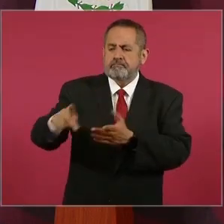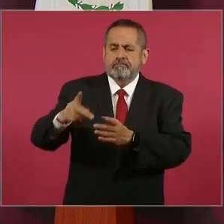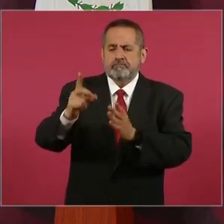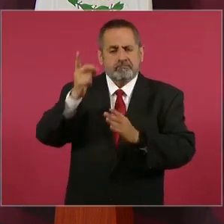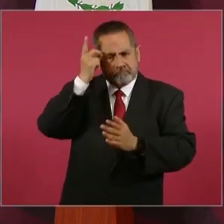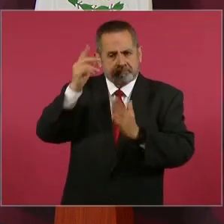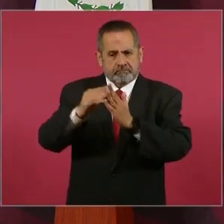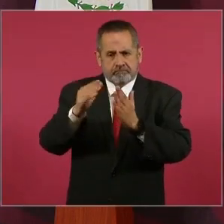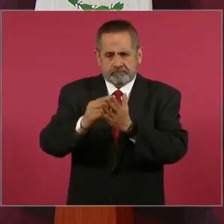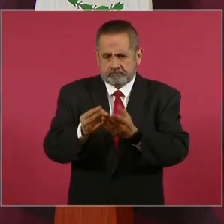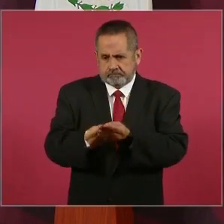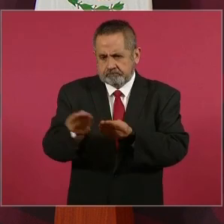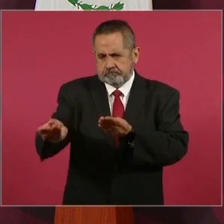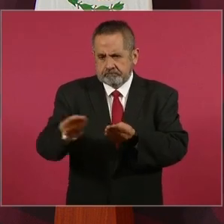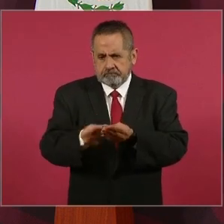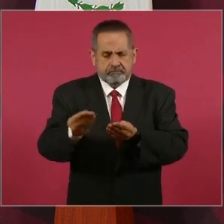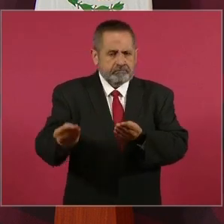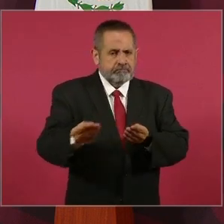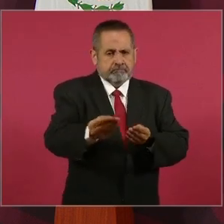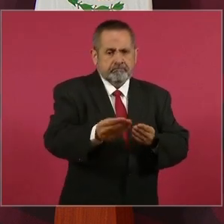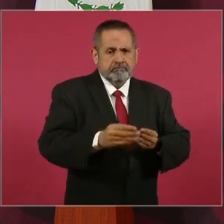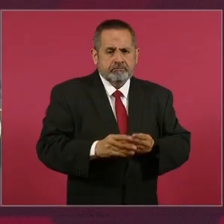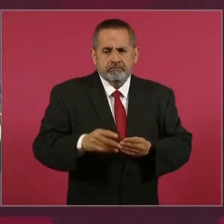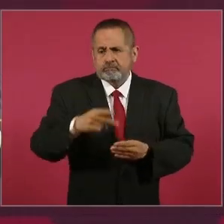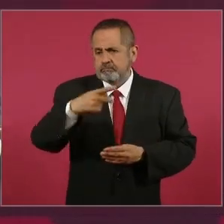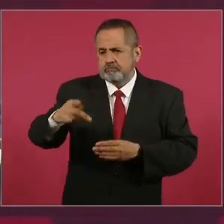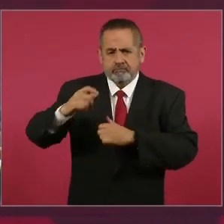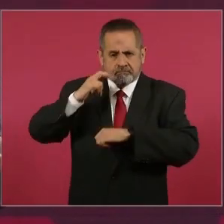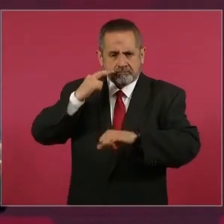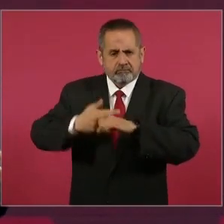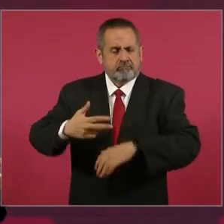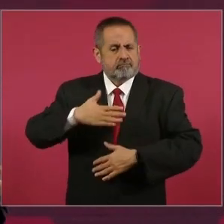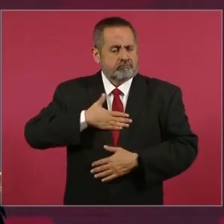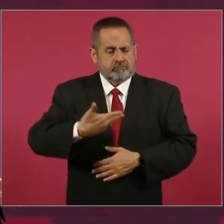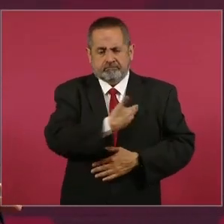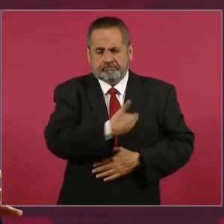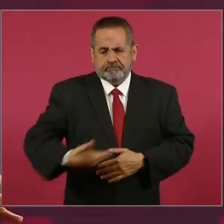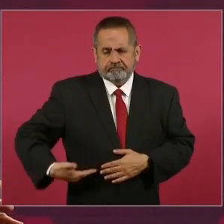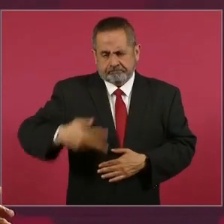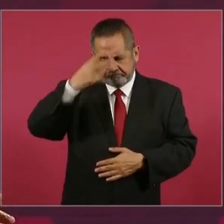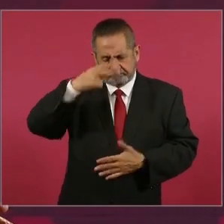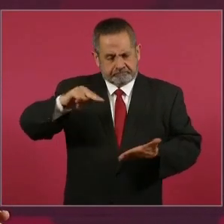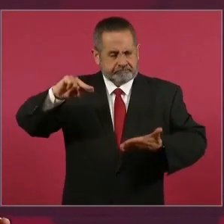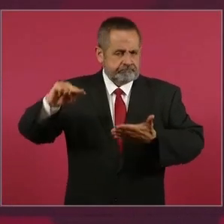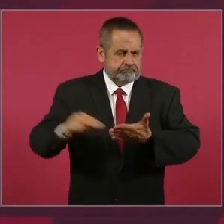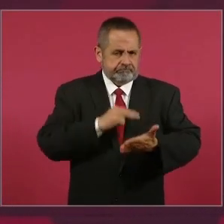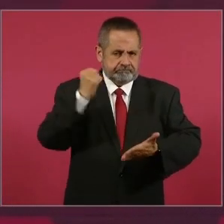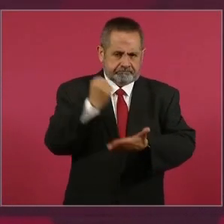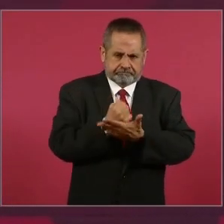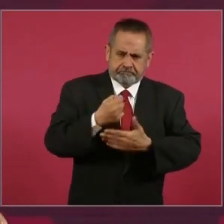certificado mi carácter de titular del ejecutivo de presidente de